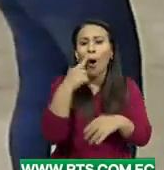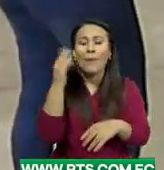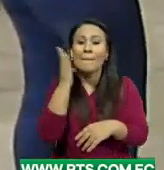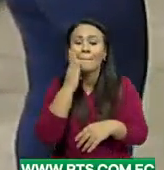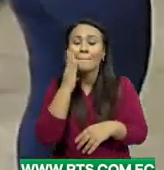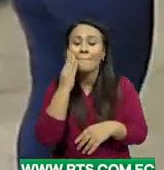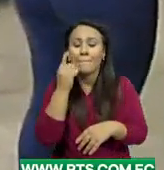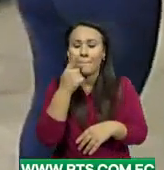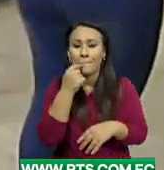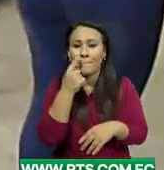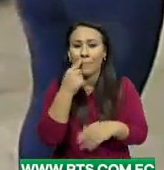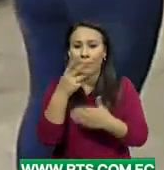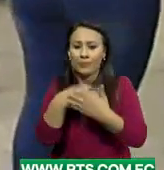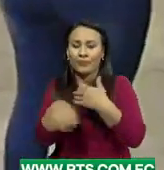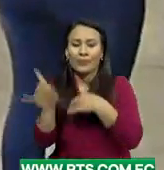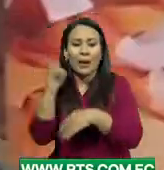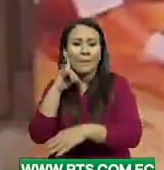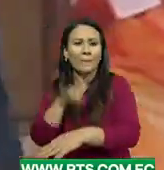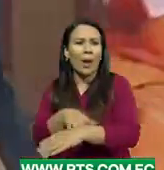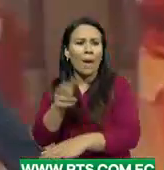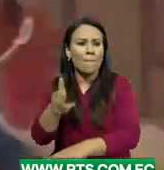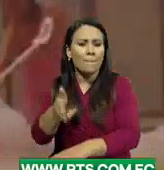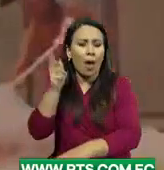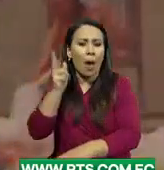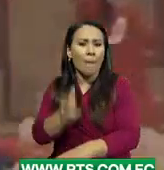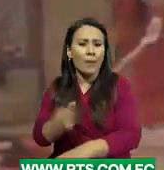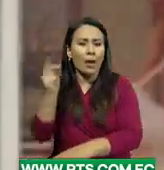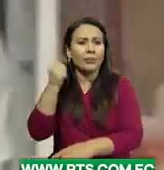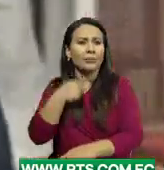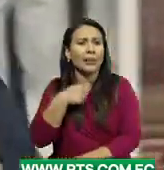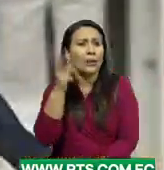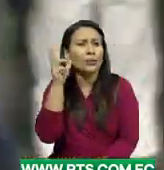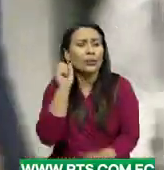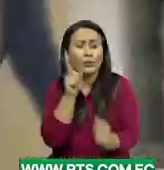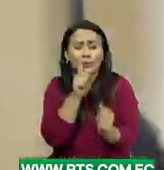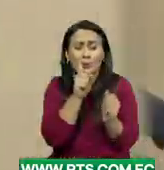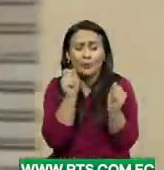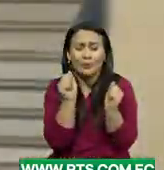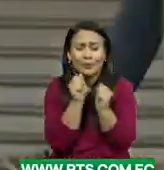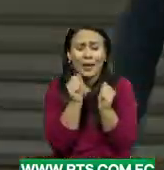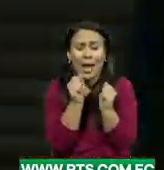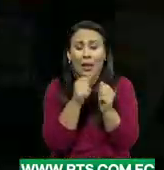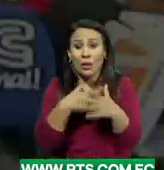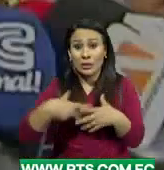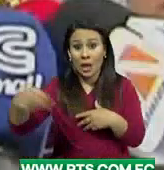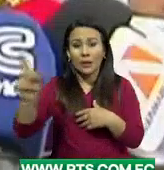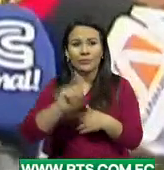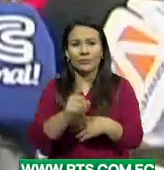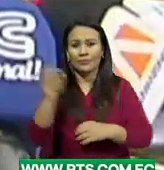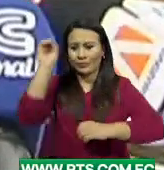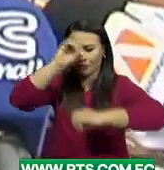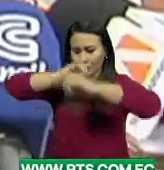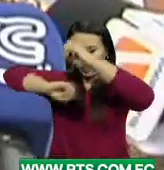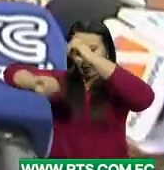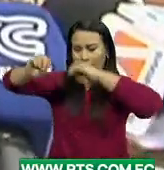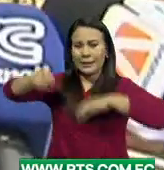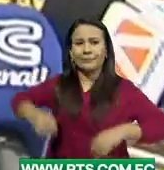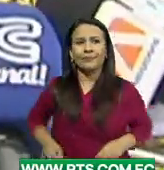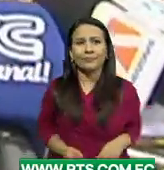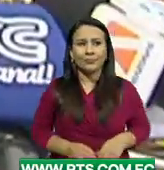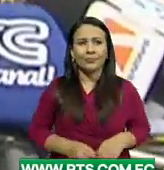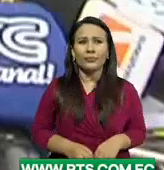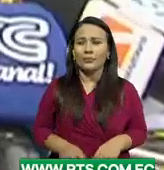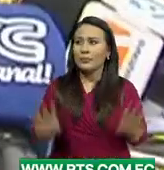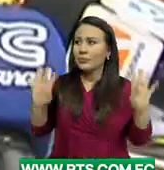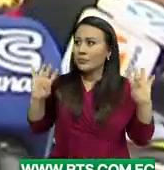piso. Y de ahí escucharon unos disparos nomás. Y ya cuando escucharon, esperaron un ratito porque les daba miedo salir. Se observa a través de los